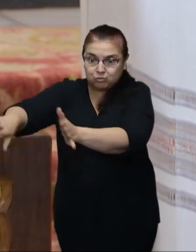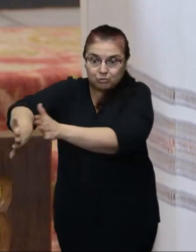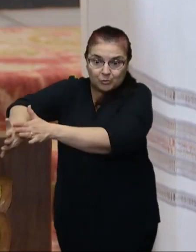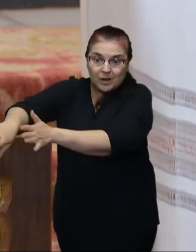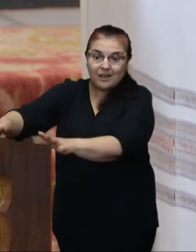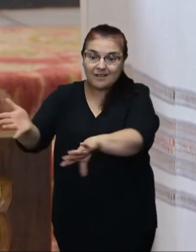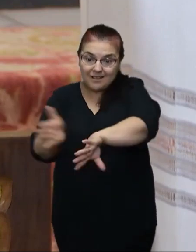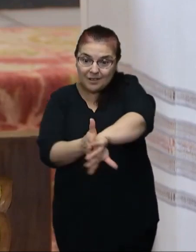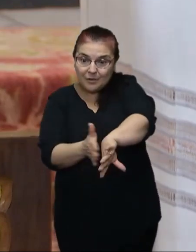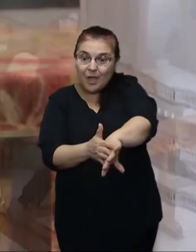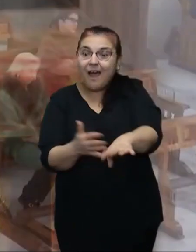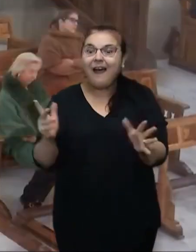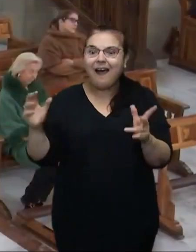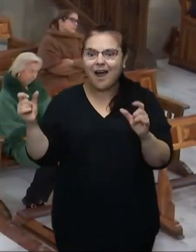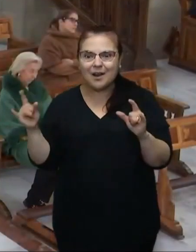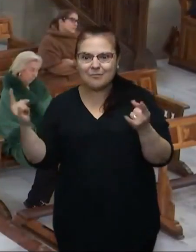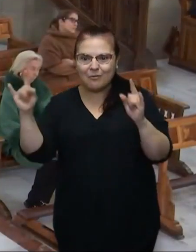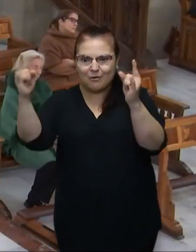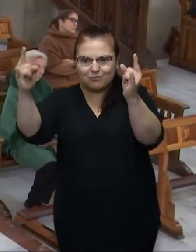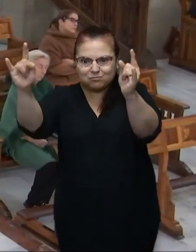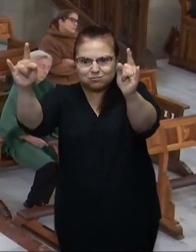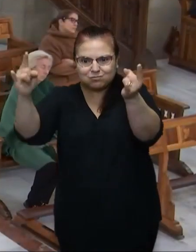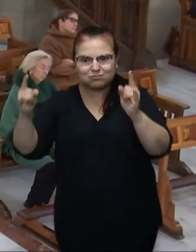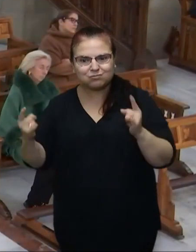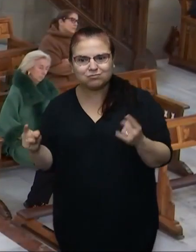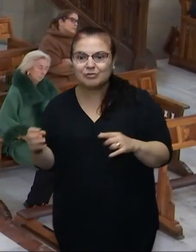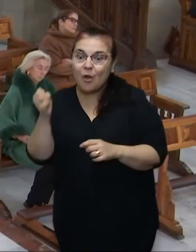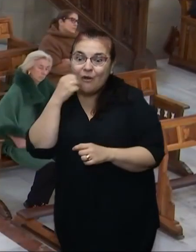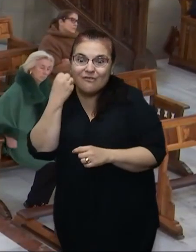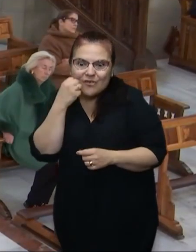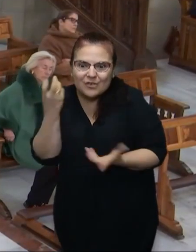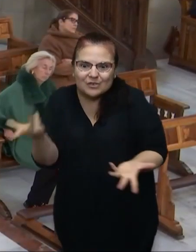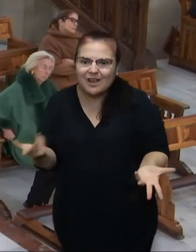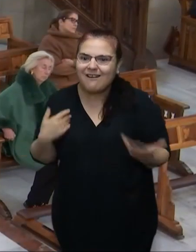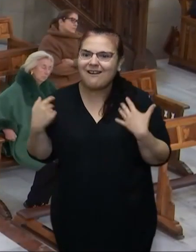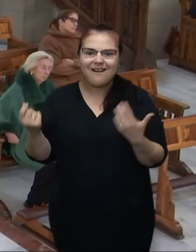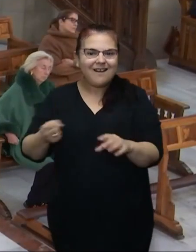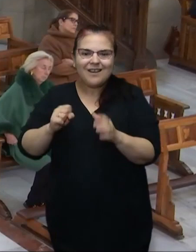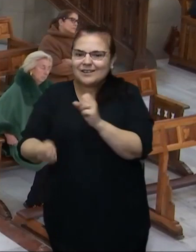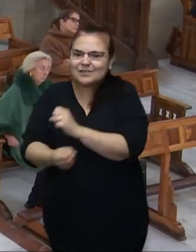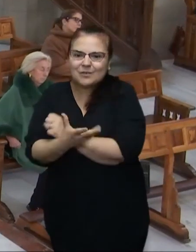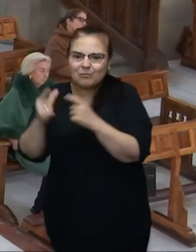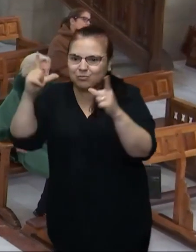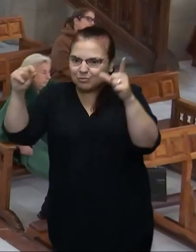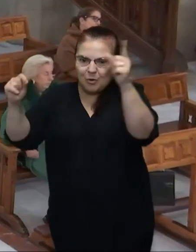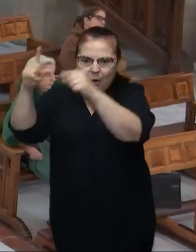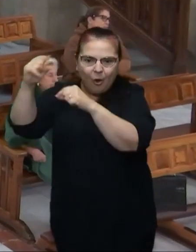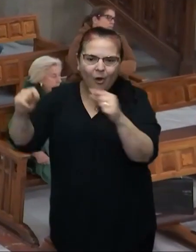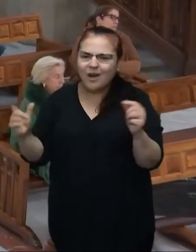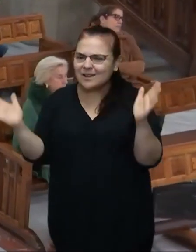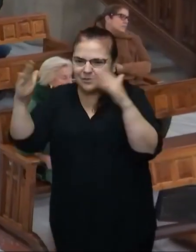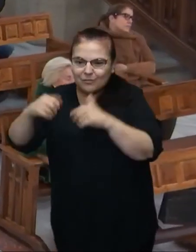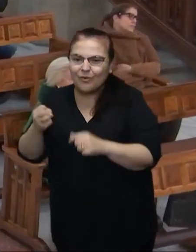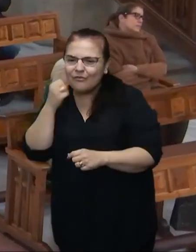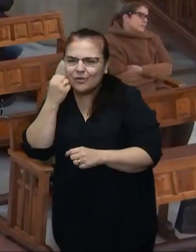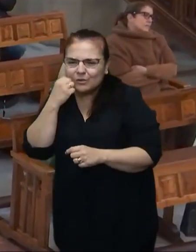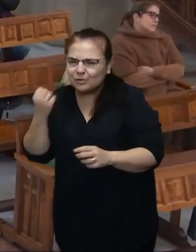crecerá toda clase de árboles frutales. No se marchitarán sus hojas ni se acabarán sus